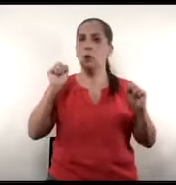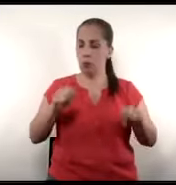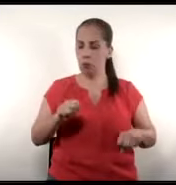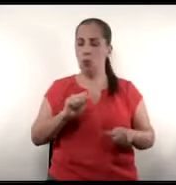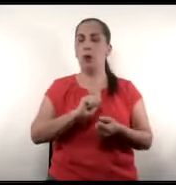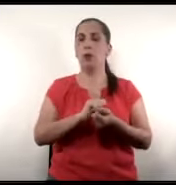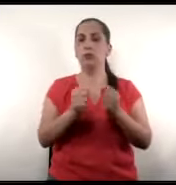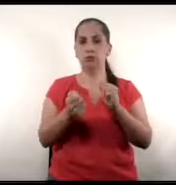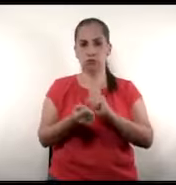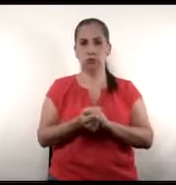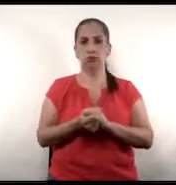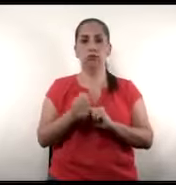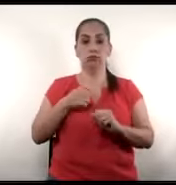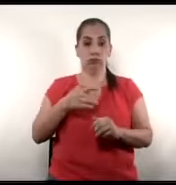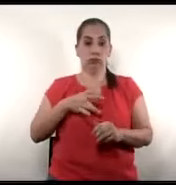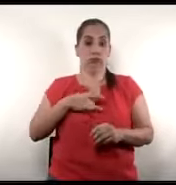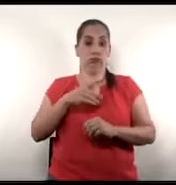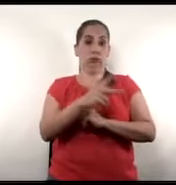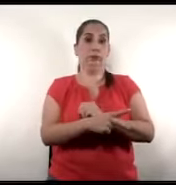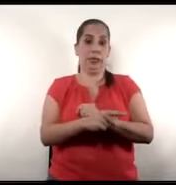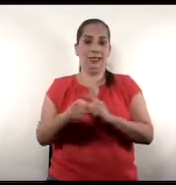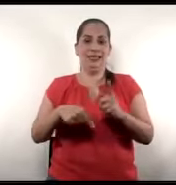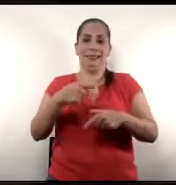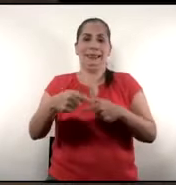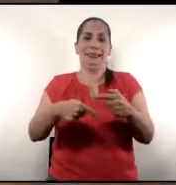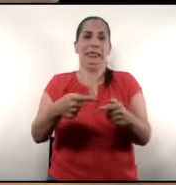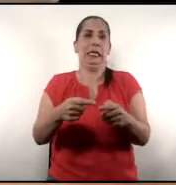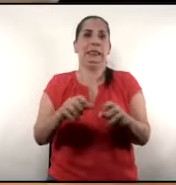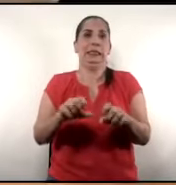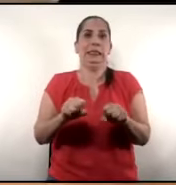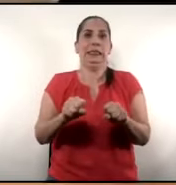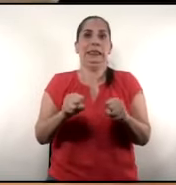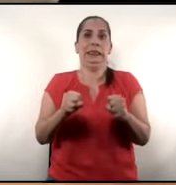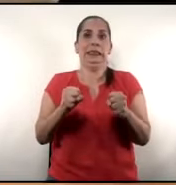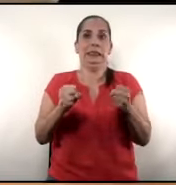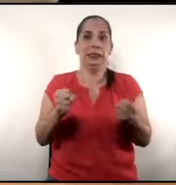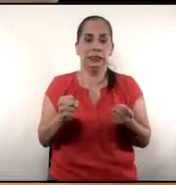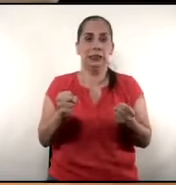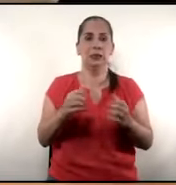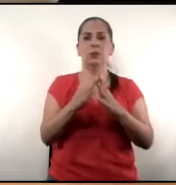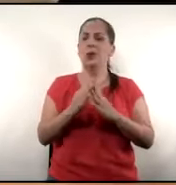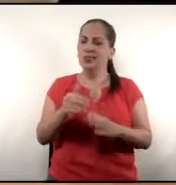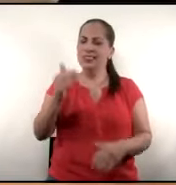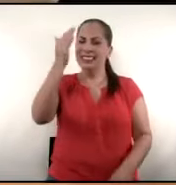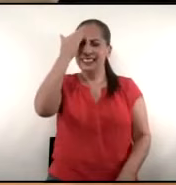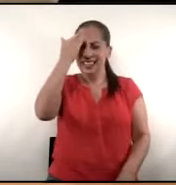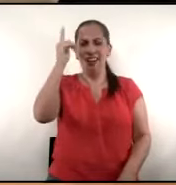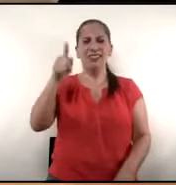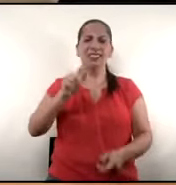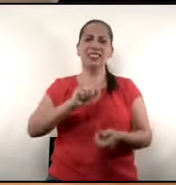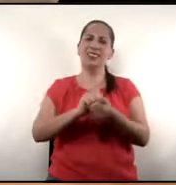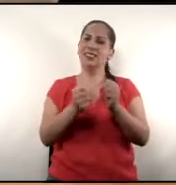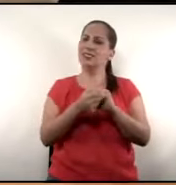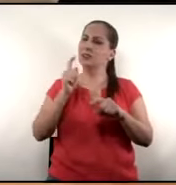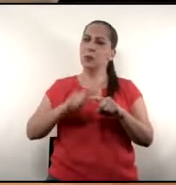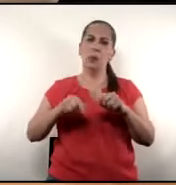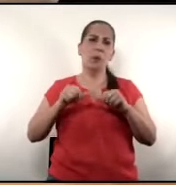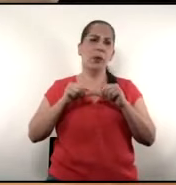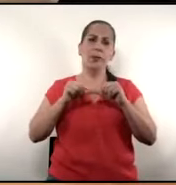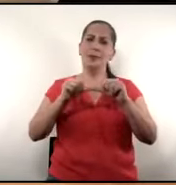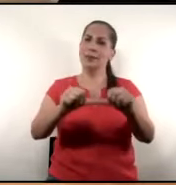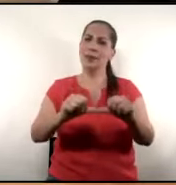está llegando muy cerca de un punto de quiebre donde la población entiende que no podemos seguir por este rumbo que llevamos, donde